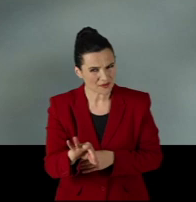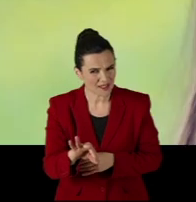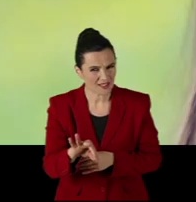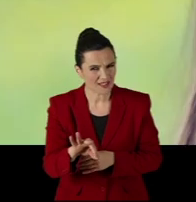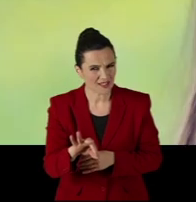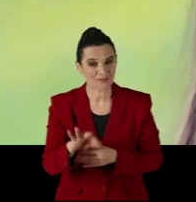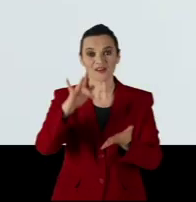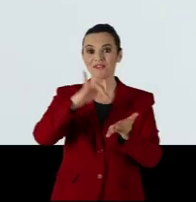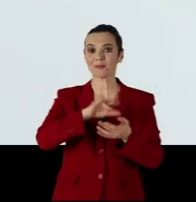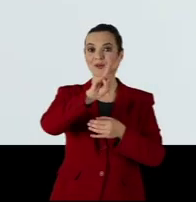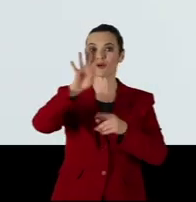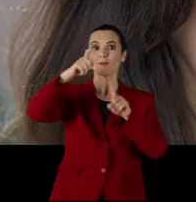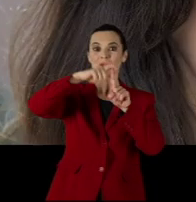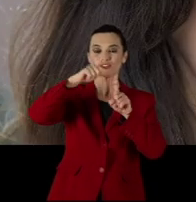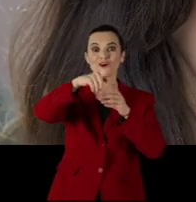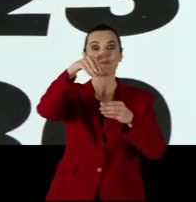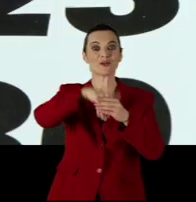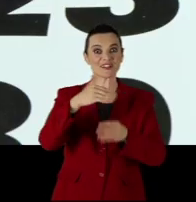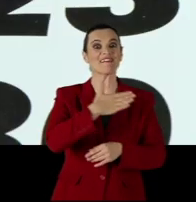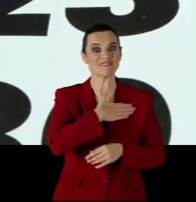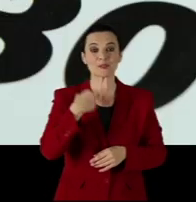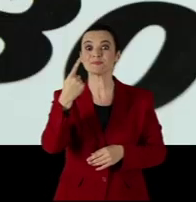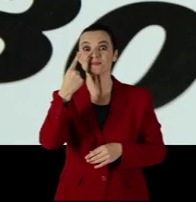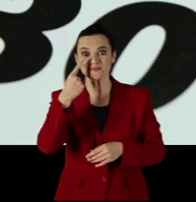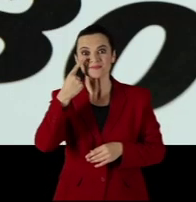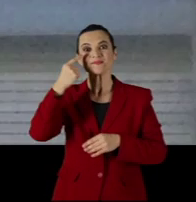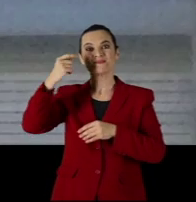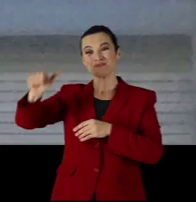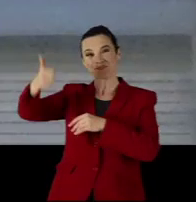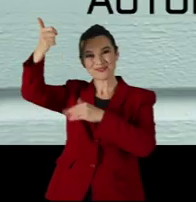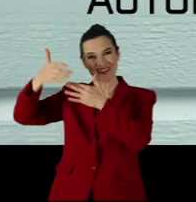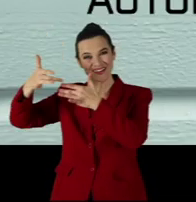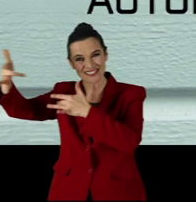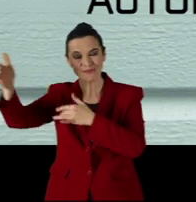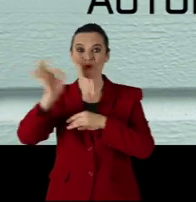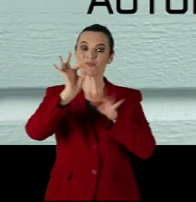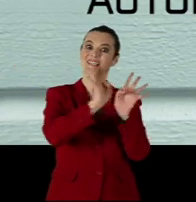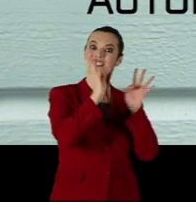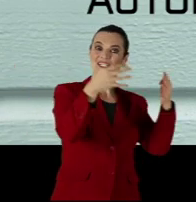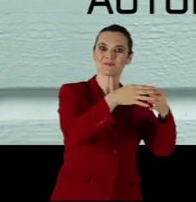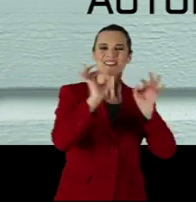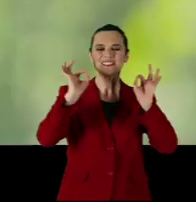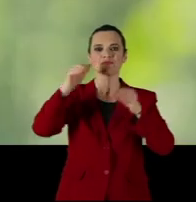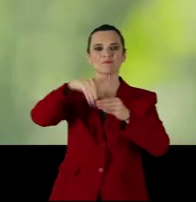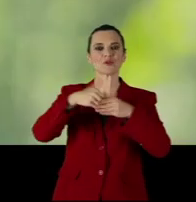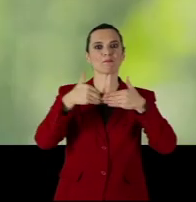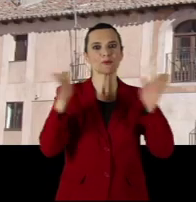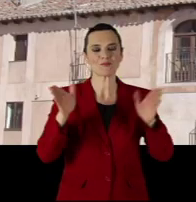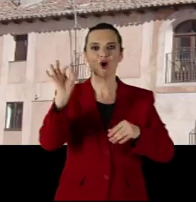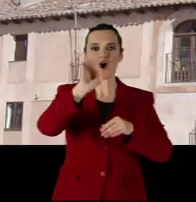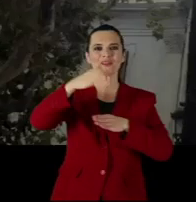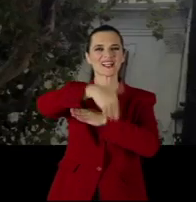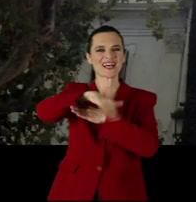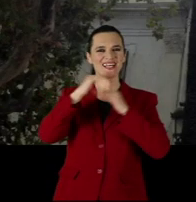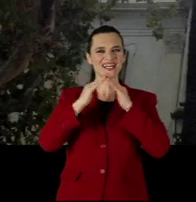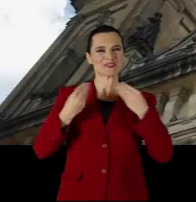¿Listo para votar? ¿Lista para votar? Si el 24 de mayo quieres votar en las elecciones locales y autonómicas, comprueba las listas